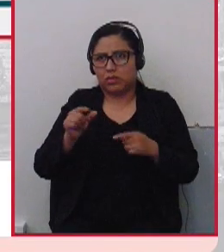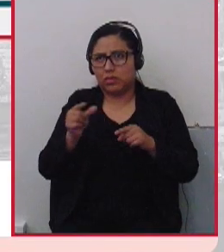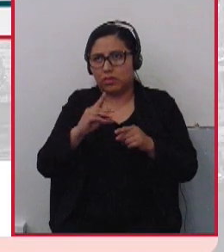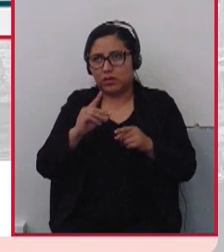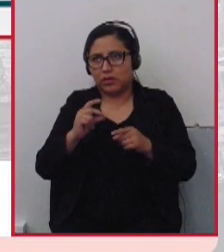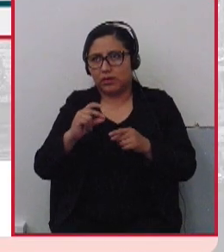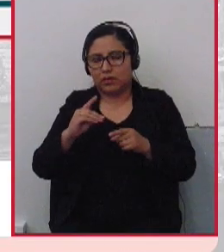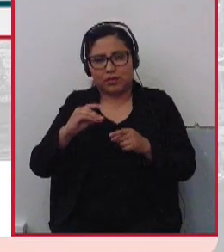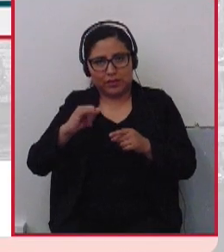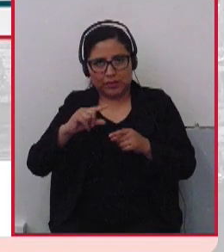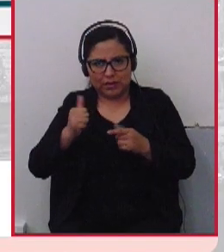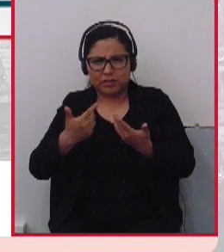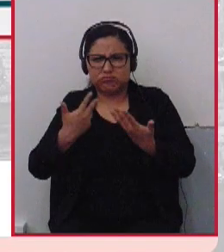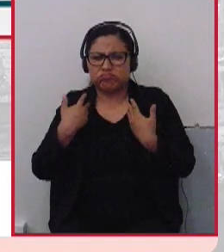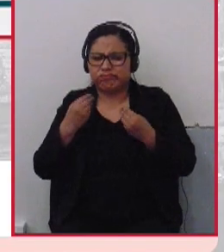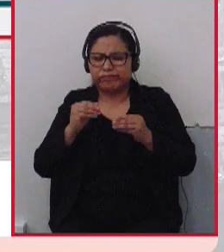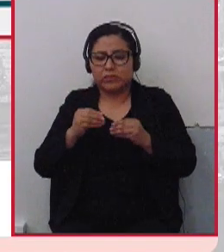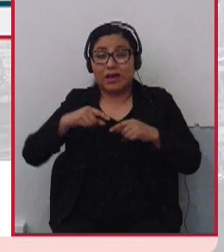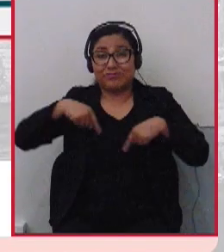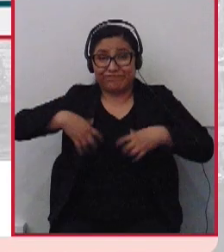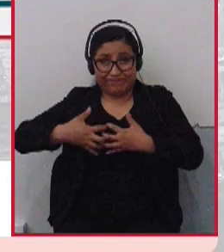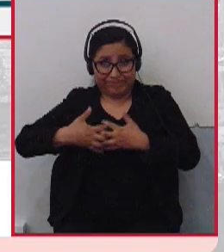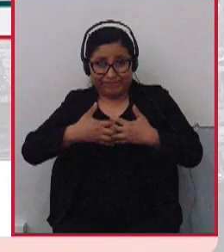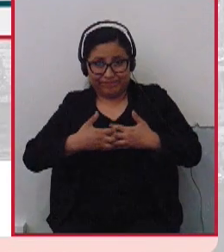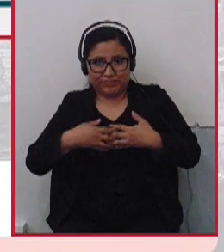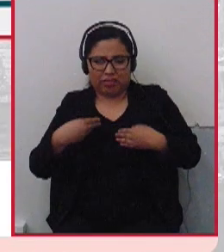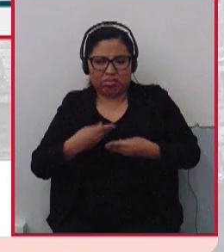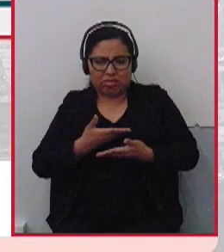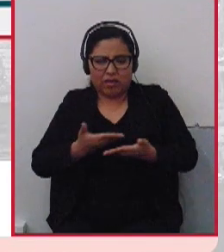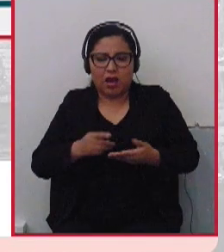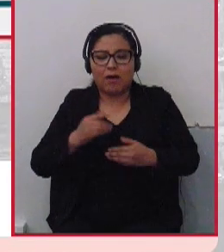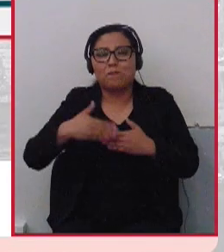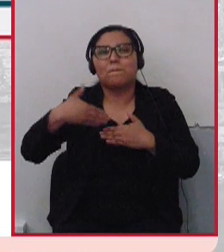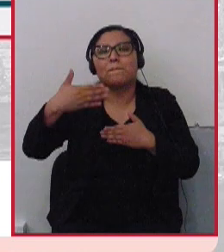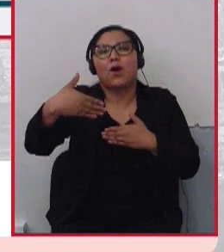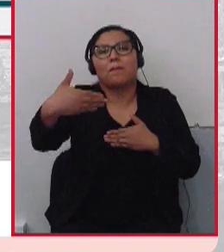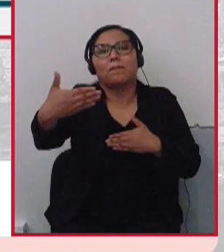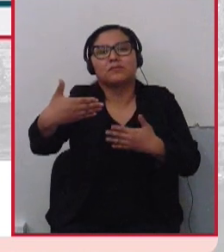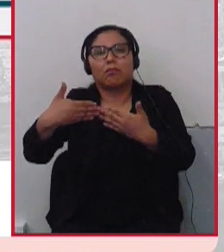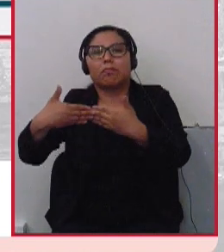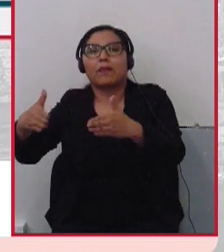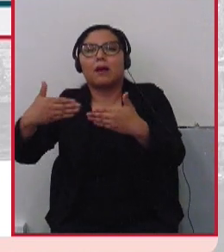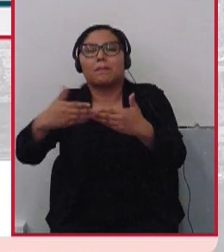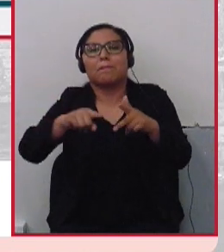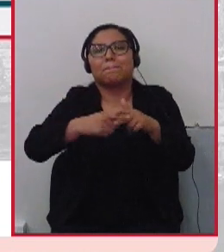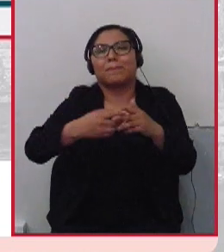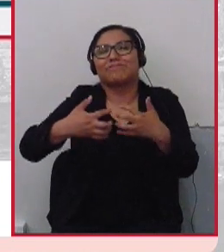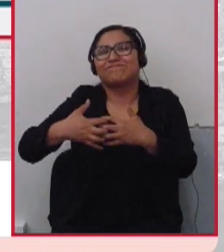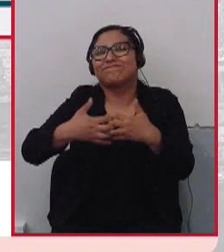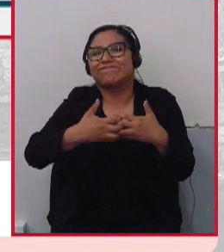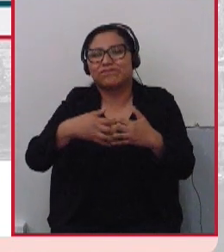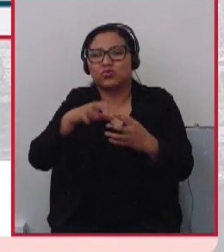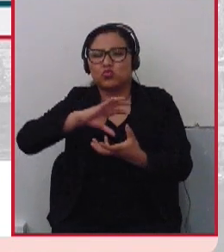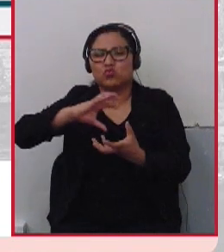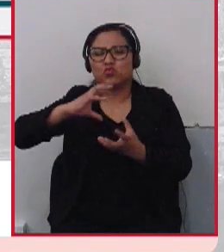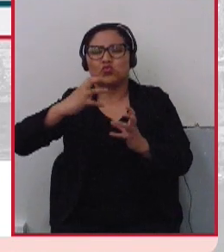¿Qué es lo que marcó, qué es lo que Anglo American deja a los próximos arranques en la industria peruana y a nivel